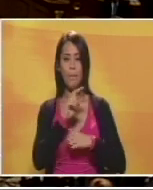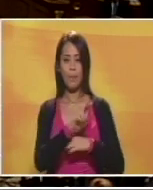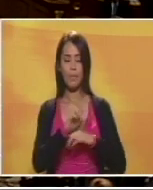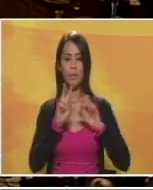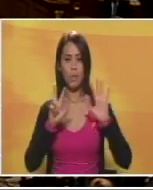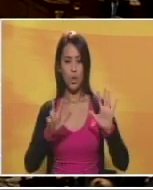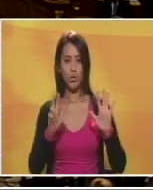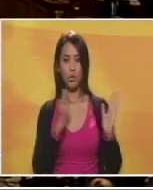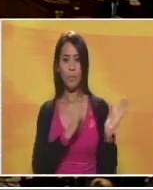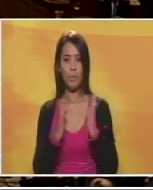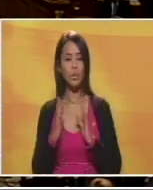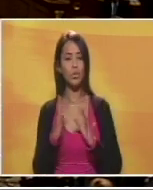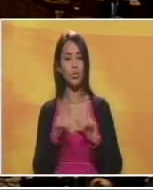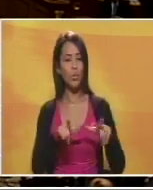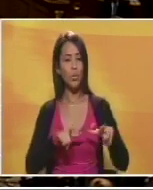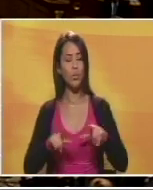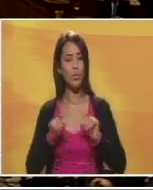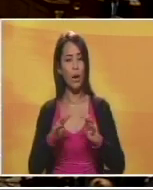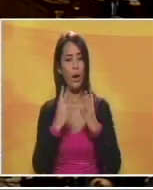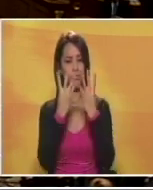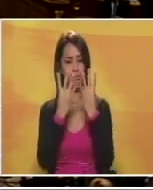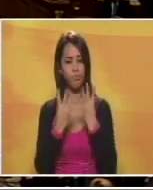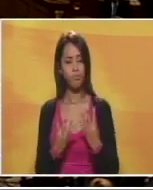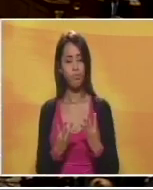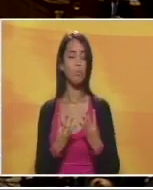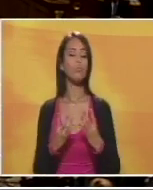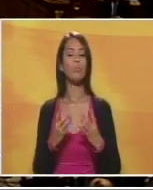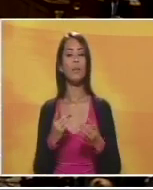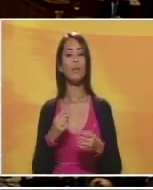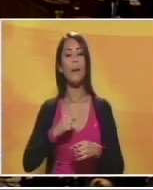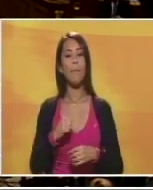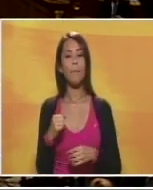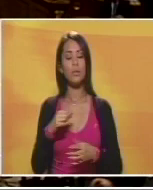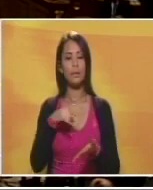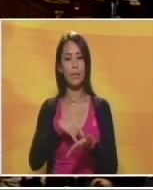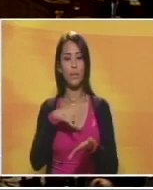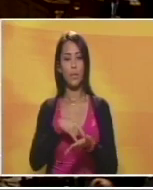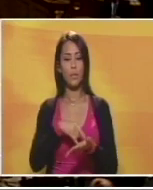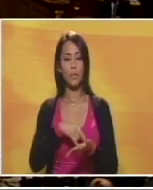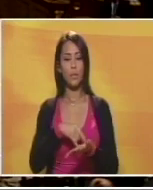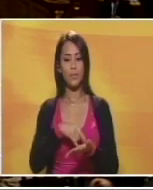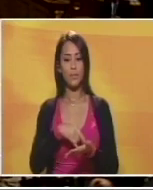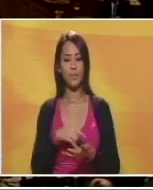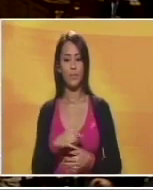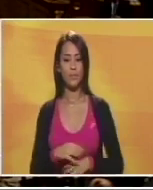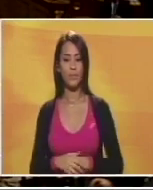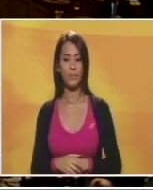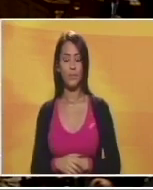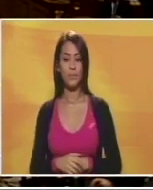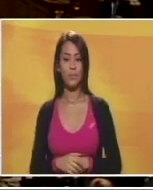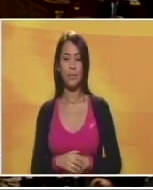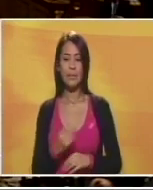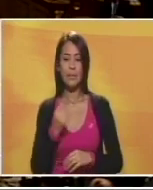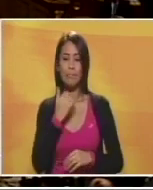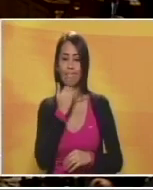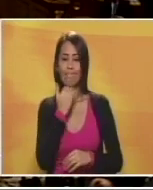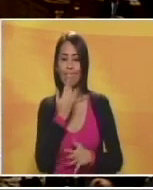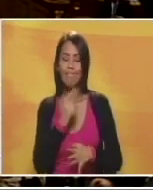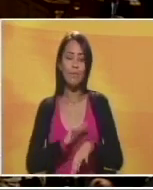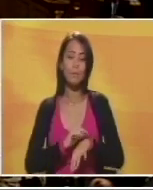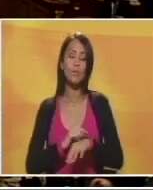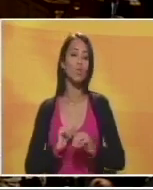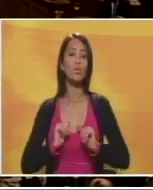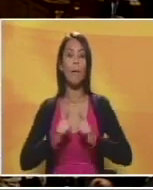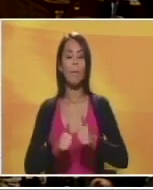de marzo en uno de los calabozos de la Comandancia General de la Policía de Carabobo. Está a punto de comenzar el debate de